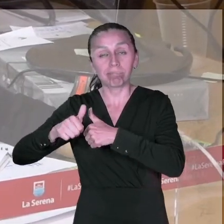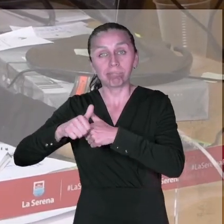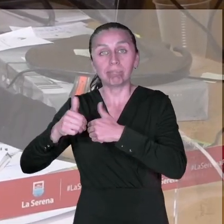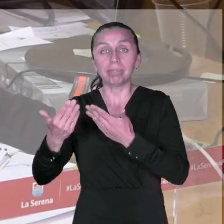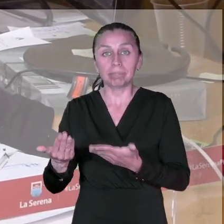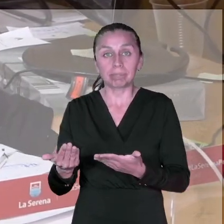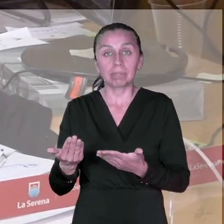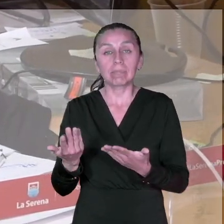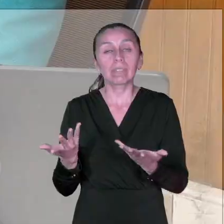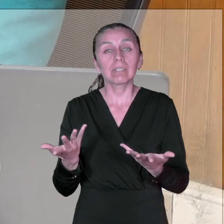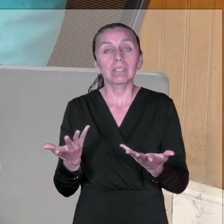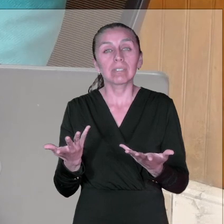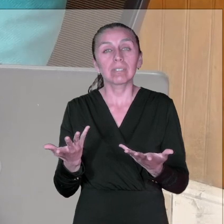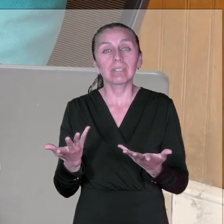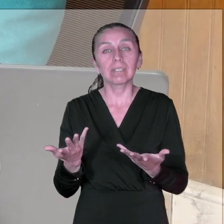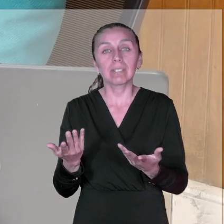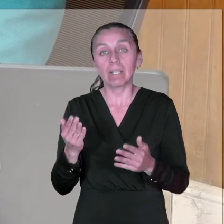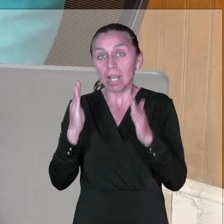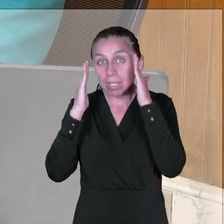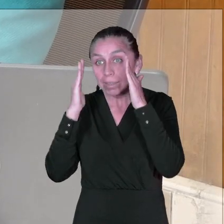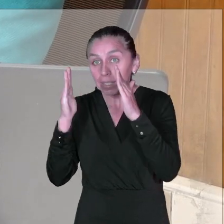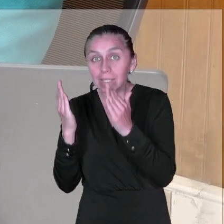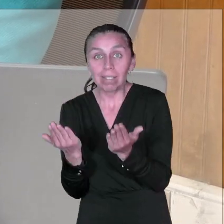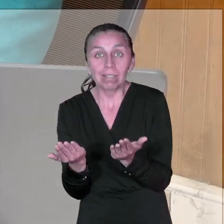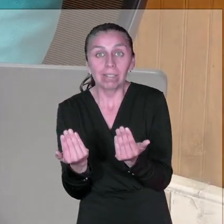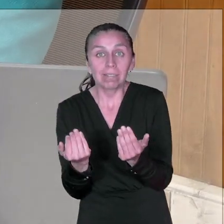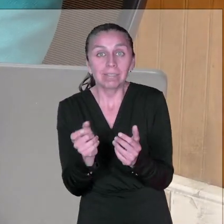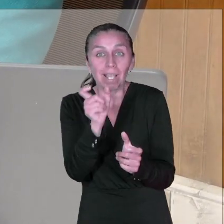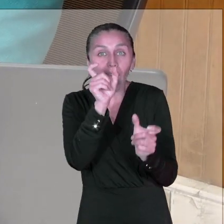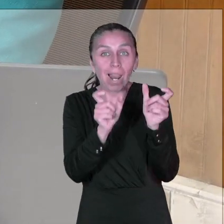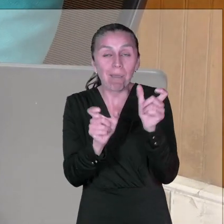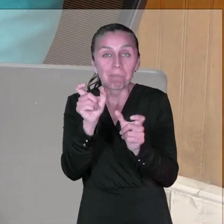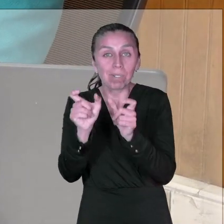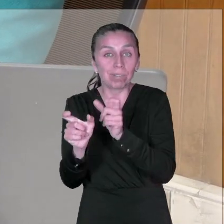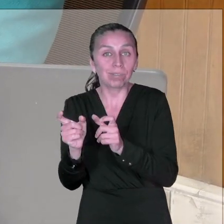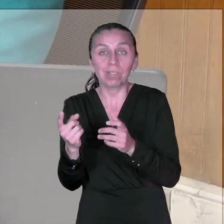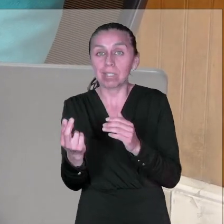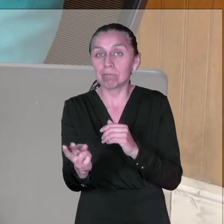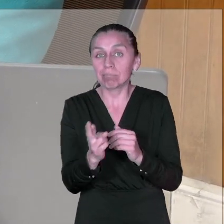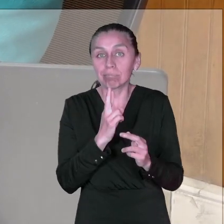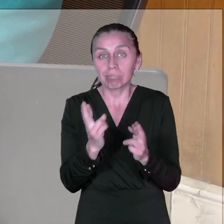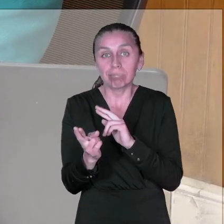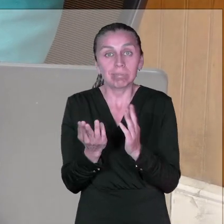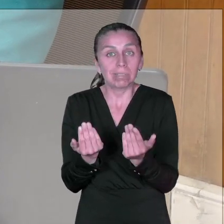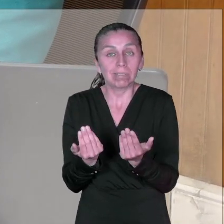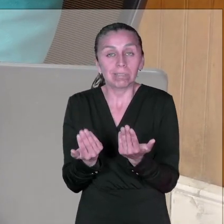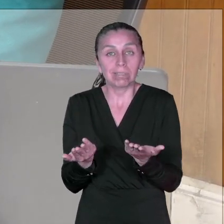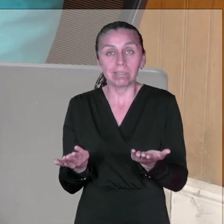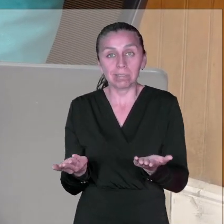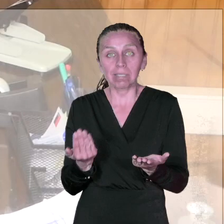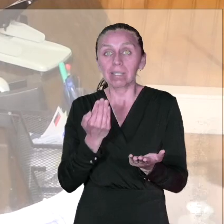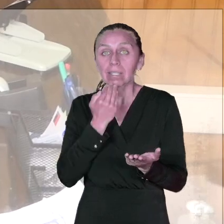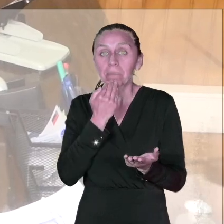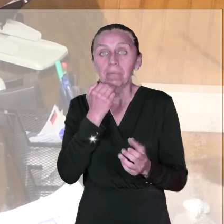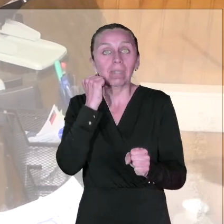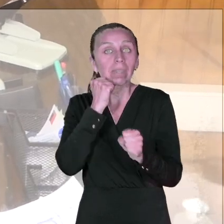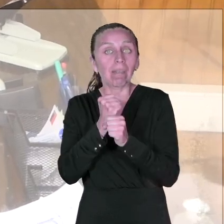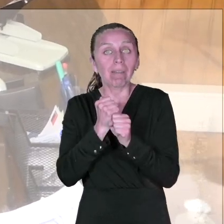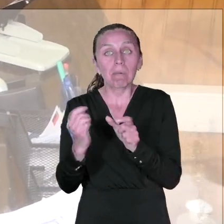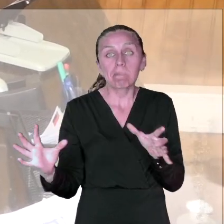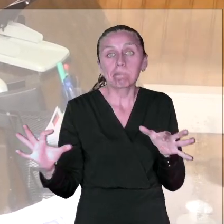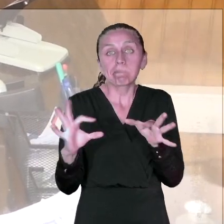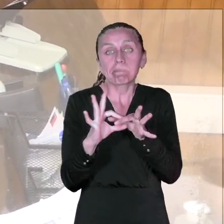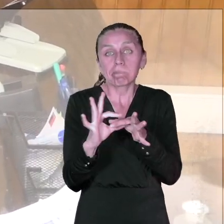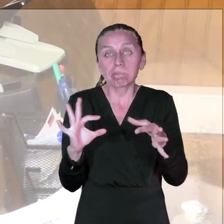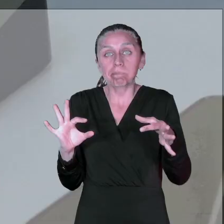borde costero también los cuales atienden la demanda que tiene espontánea de muchas personas en el territorio Pero además